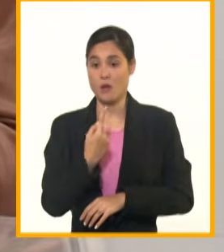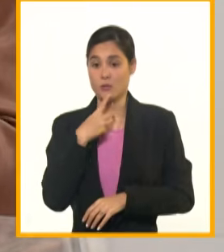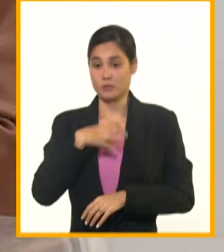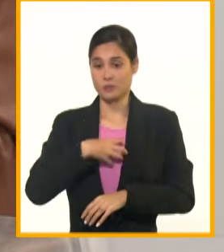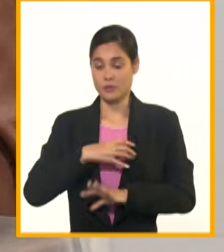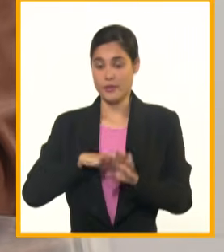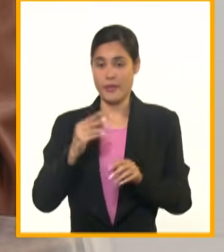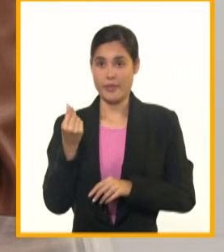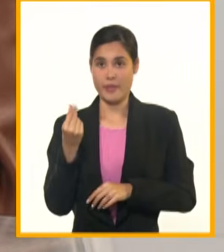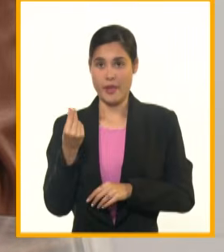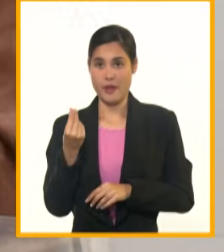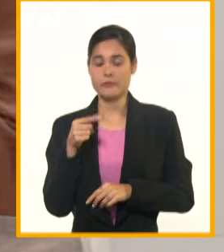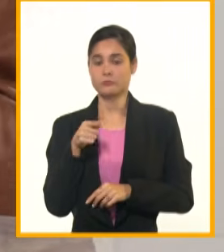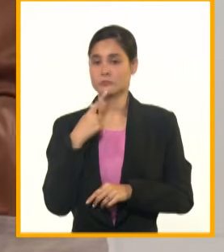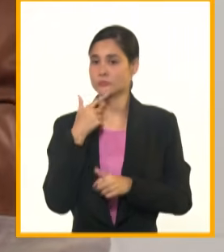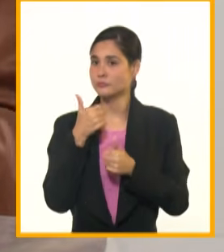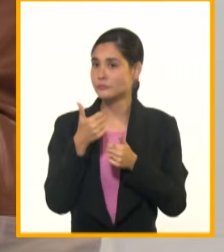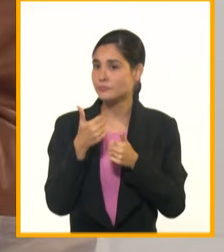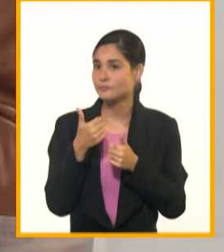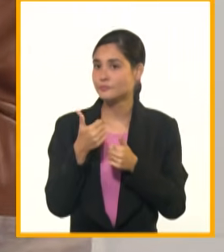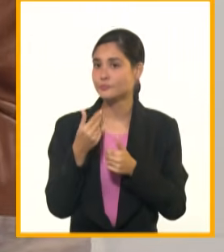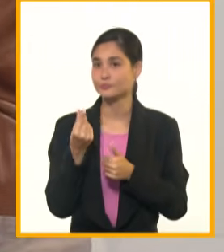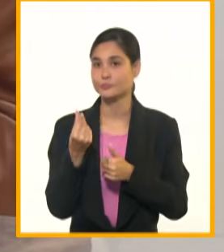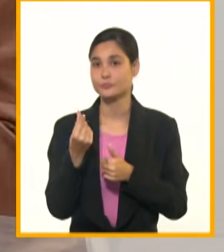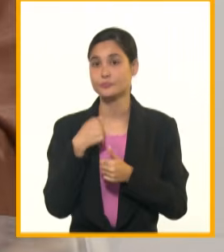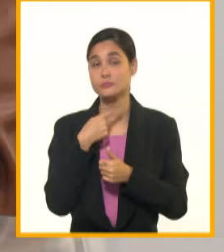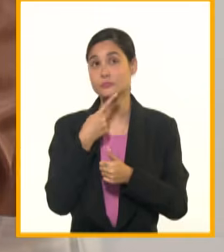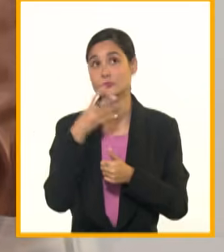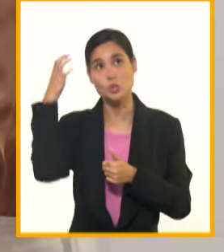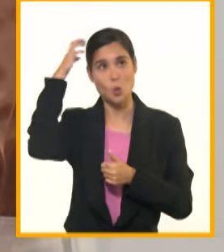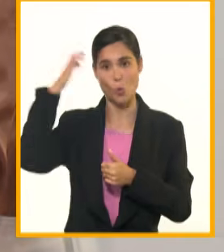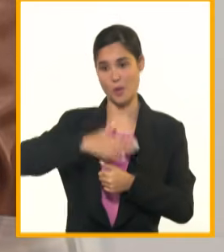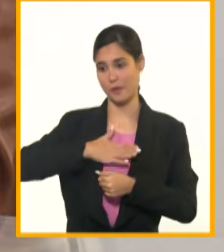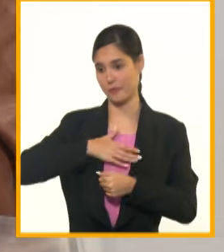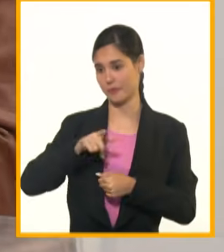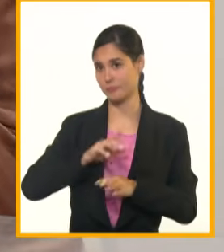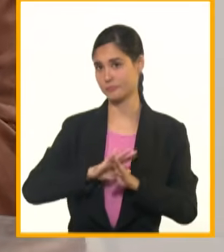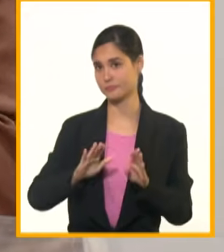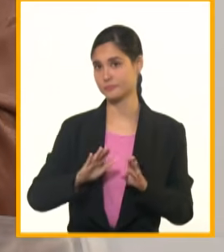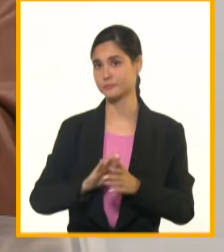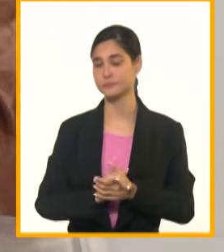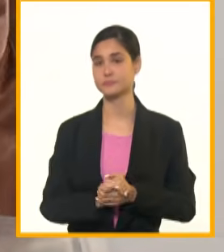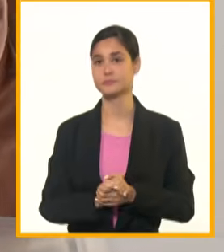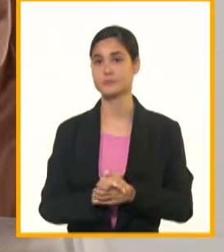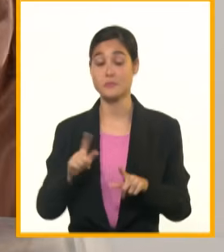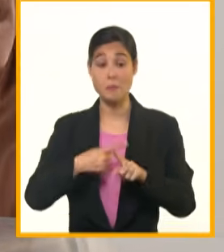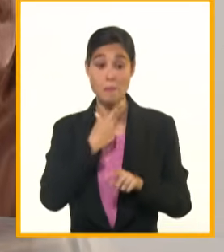económica, digamos, no estatal, muy fuerte, muy fuerte.